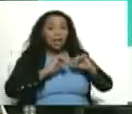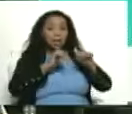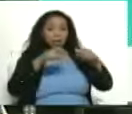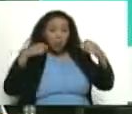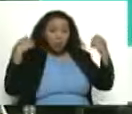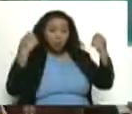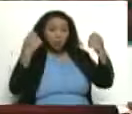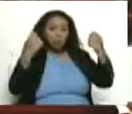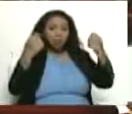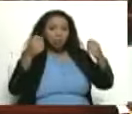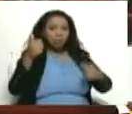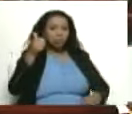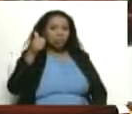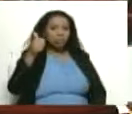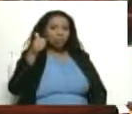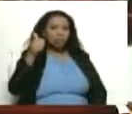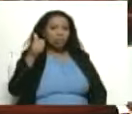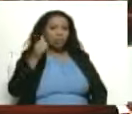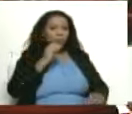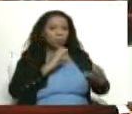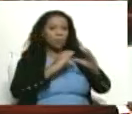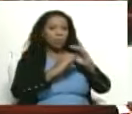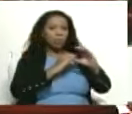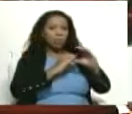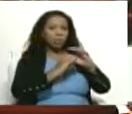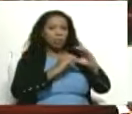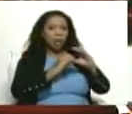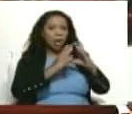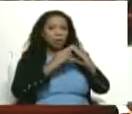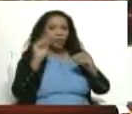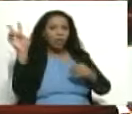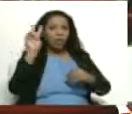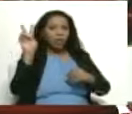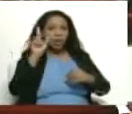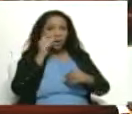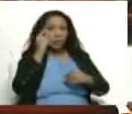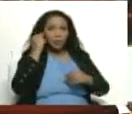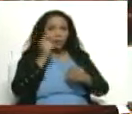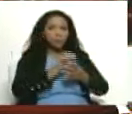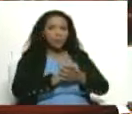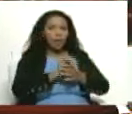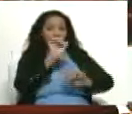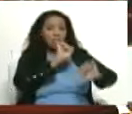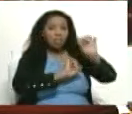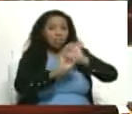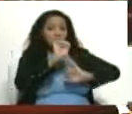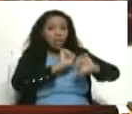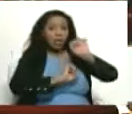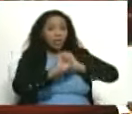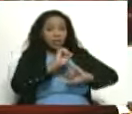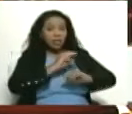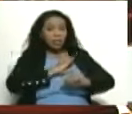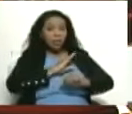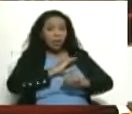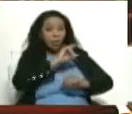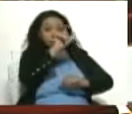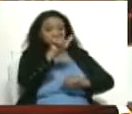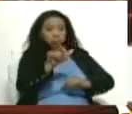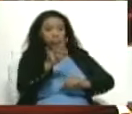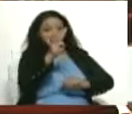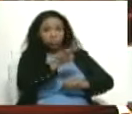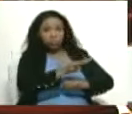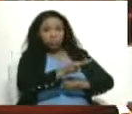campaña maravilloso en el que la conversación de todos los venezolanos y venezolanas es la defensa de nuestro Esequibo, y